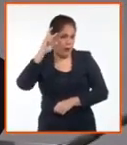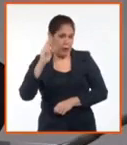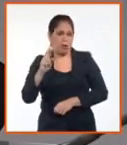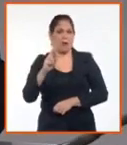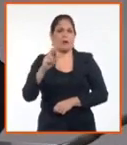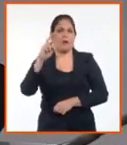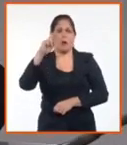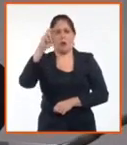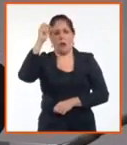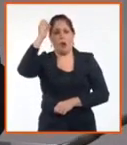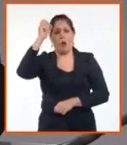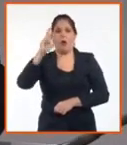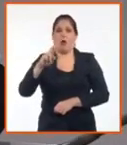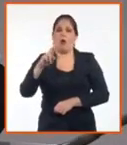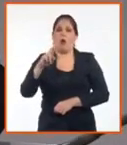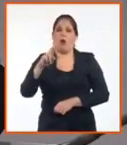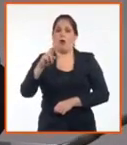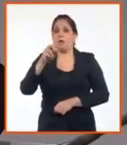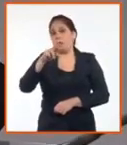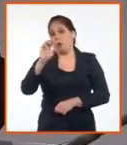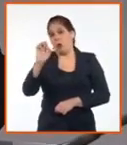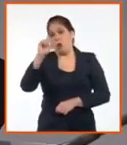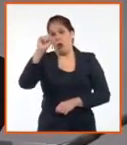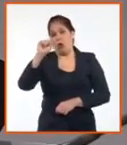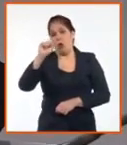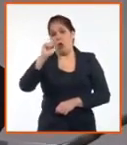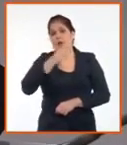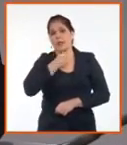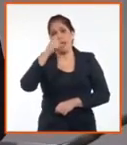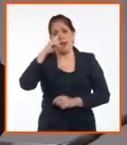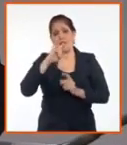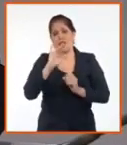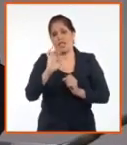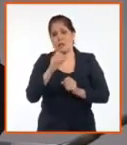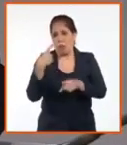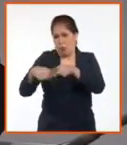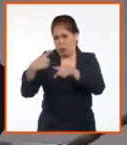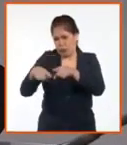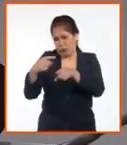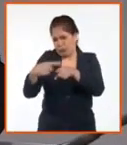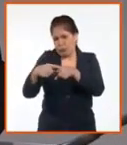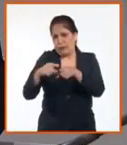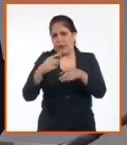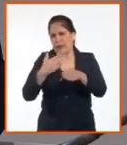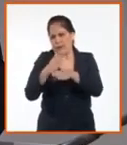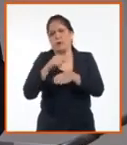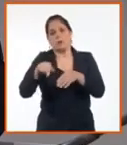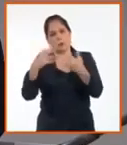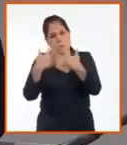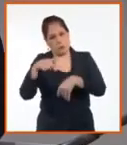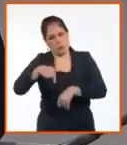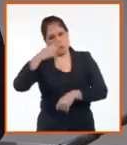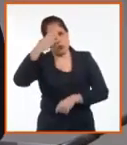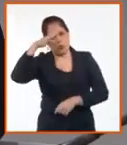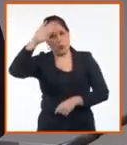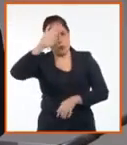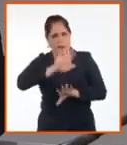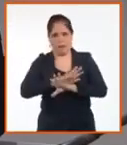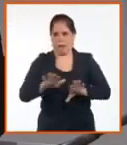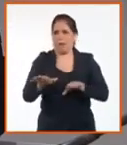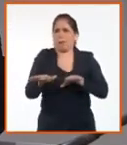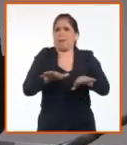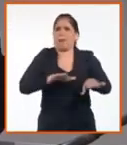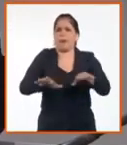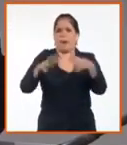del que se ha hablado mucho el que todo eso lo vamos a producir el análisis y si ahora